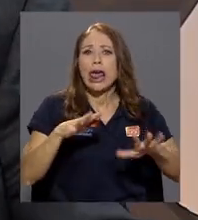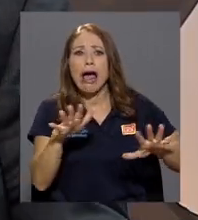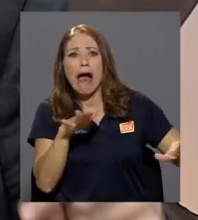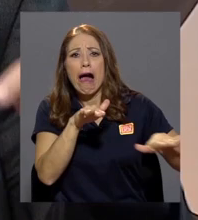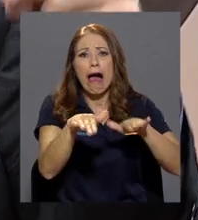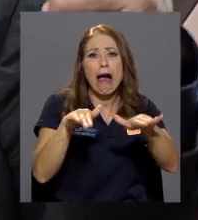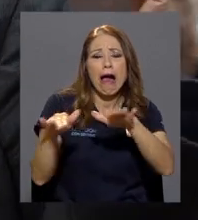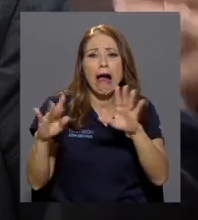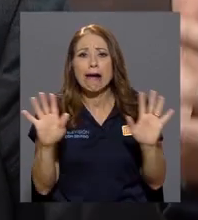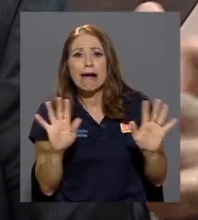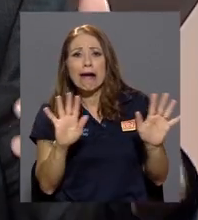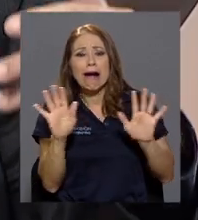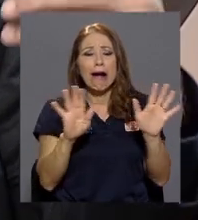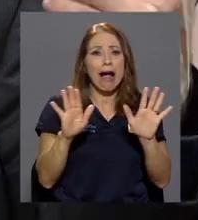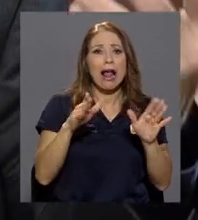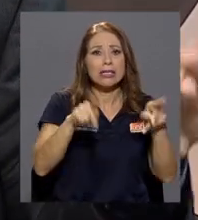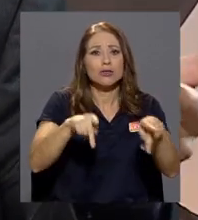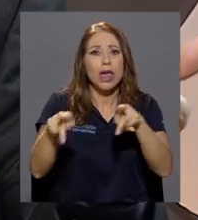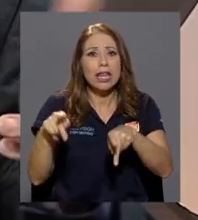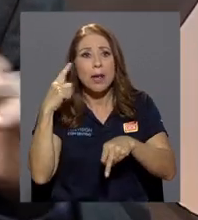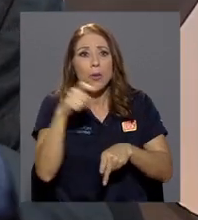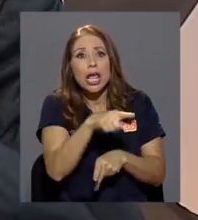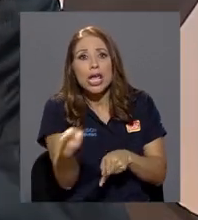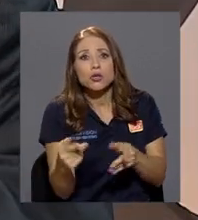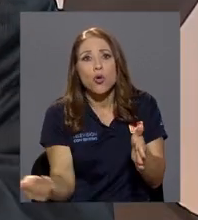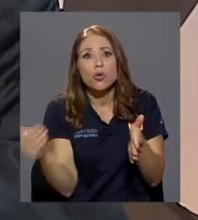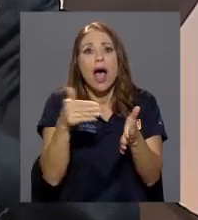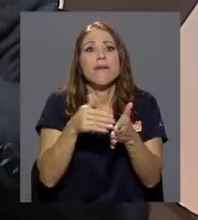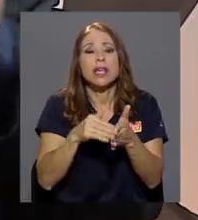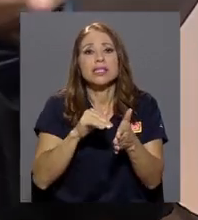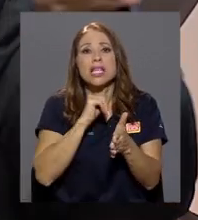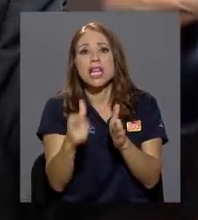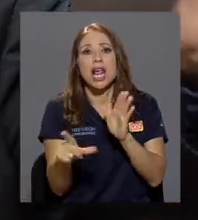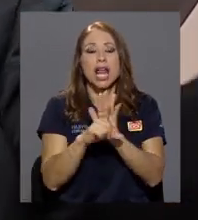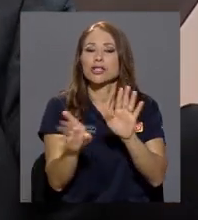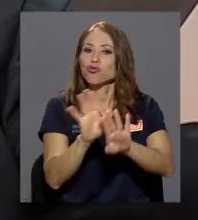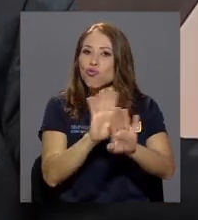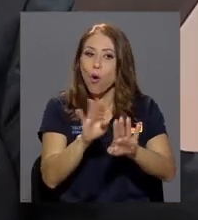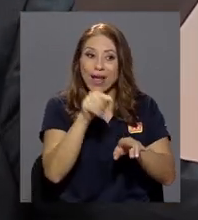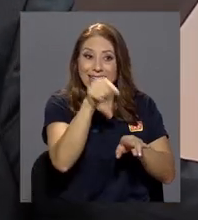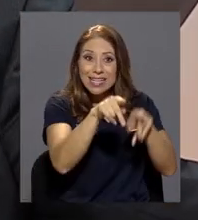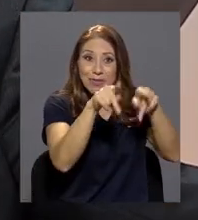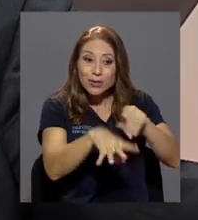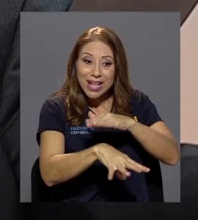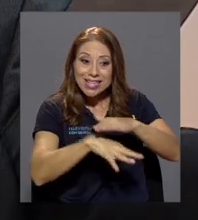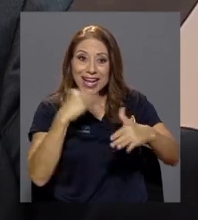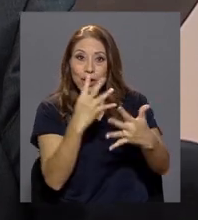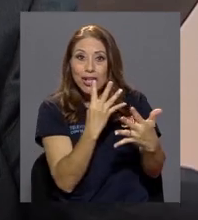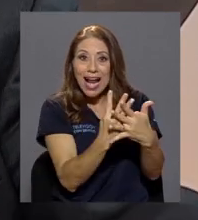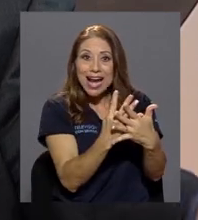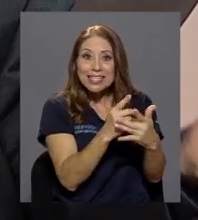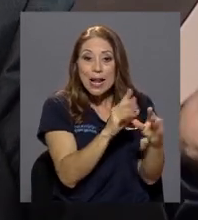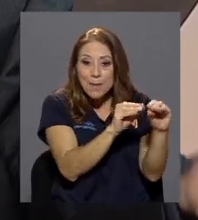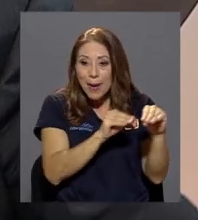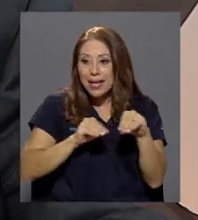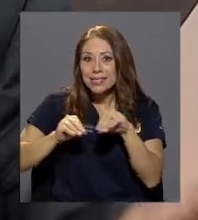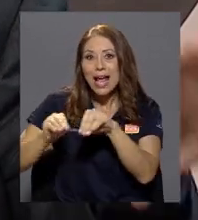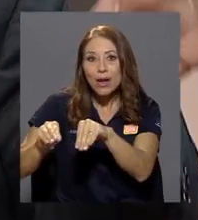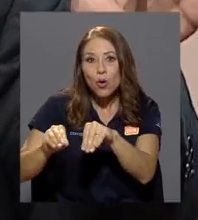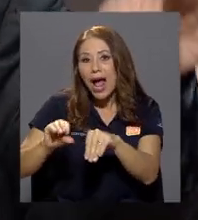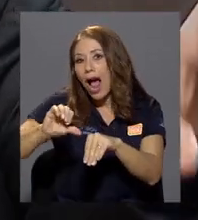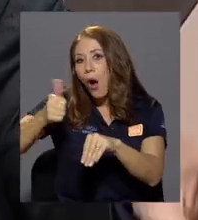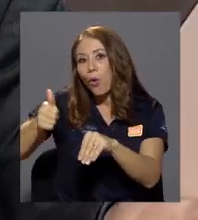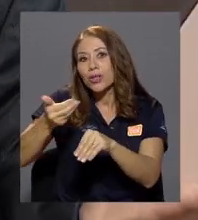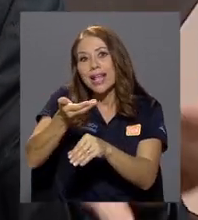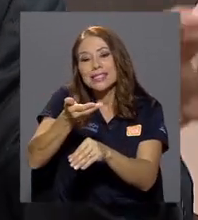alarme a la ciudadanía por la comisión de delitos sino que pasaron a un conjunto de medidas alternativas perfectamente controladas